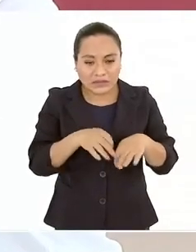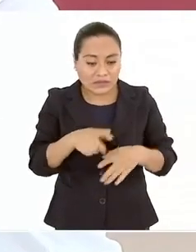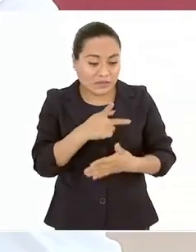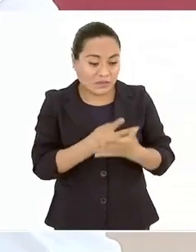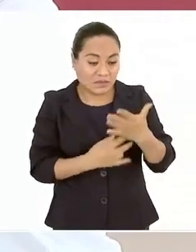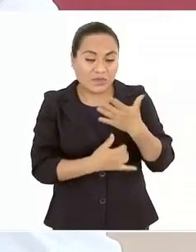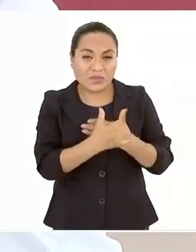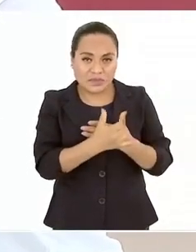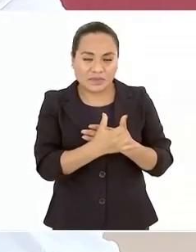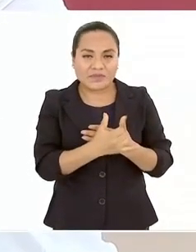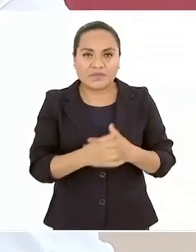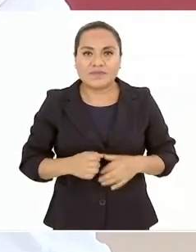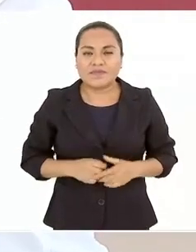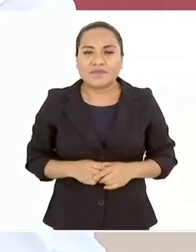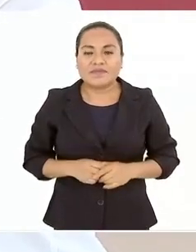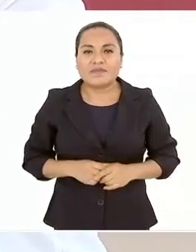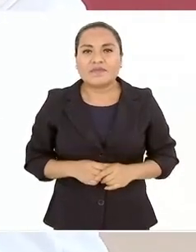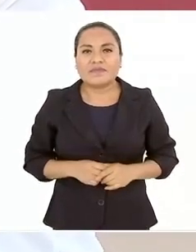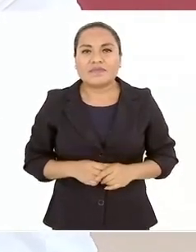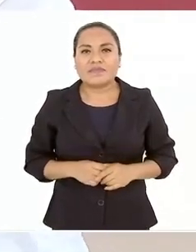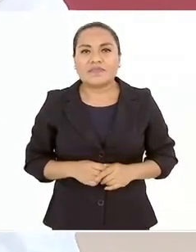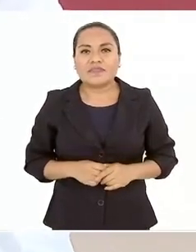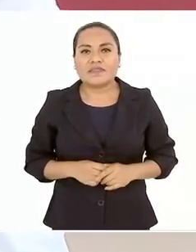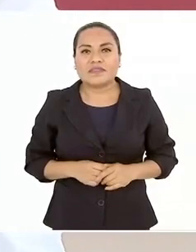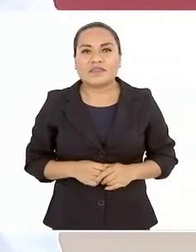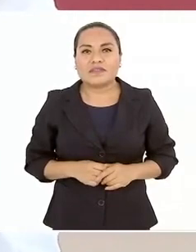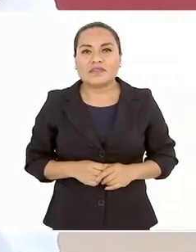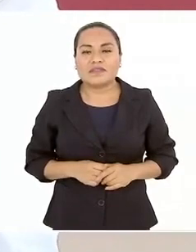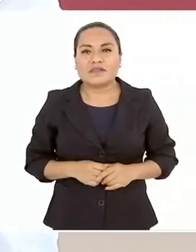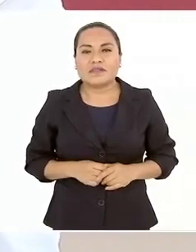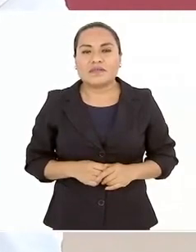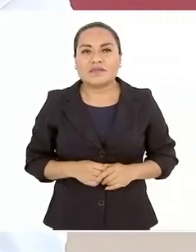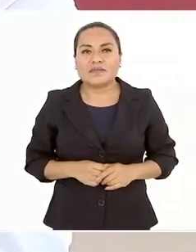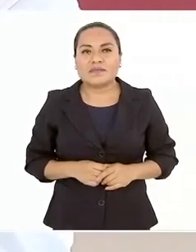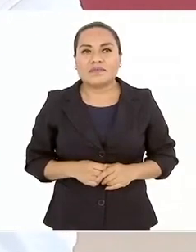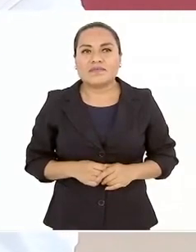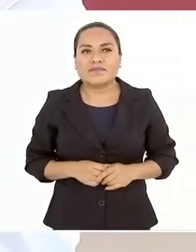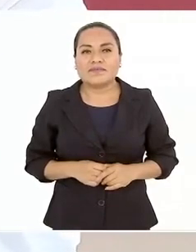proyecto. Nada más que,